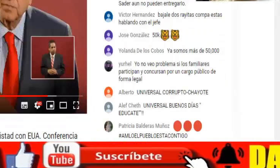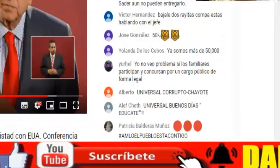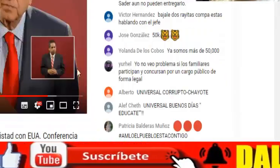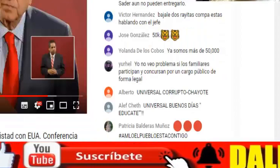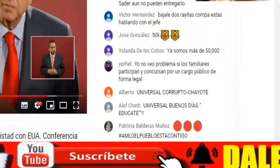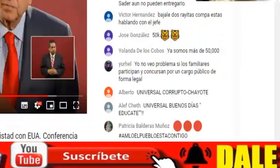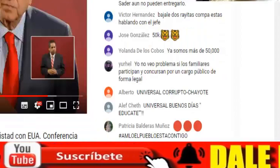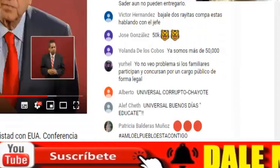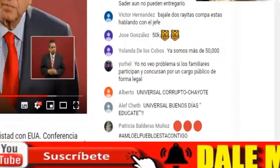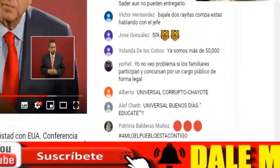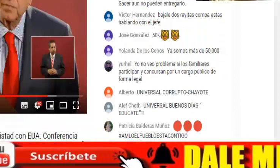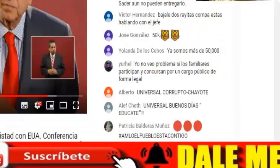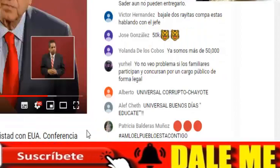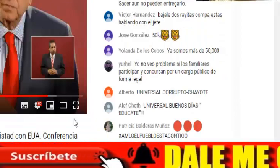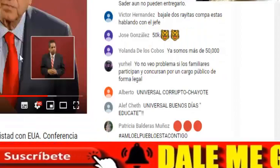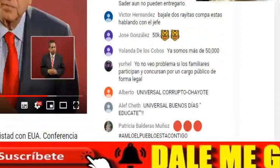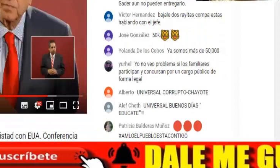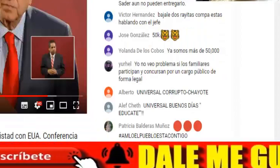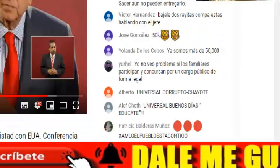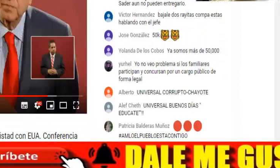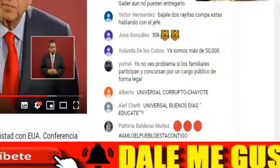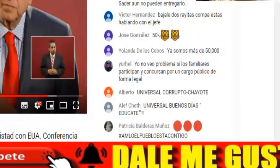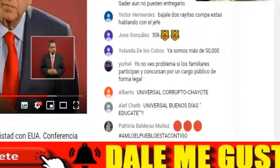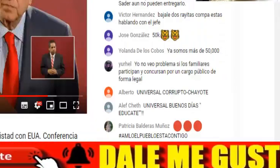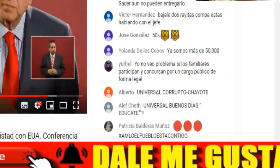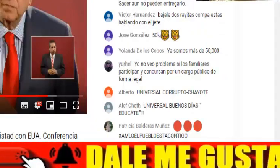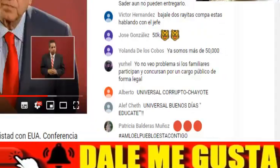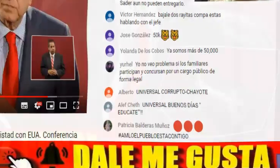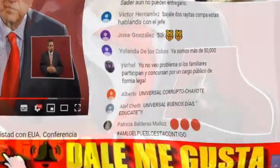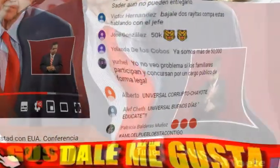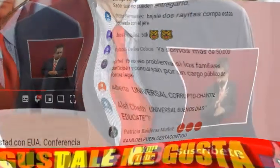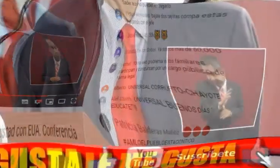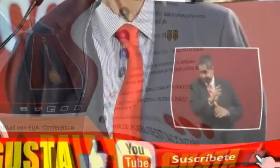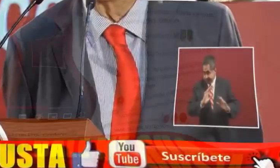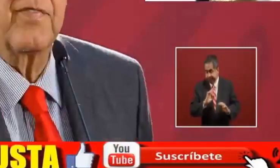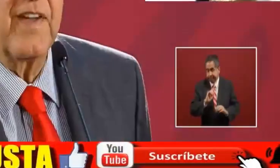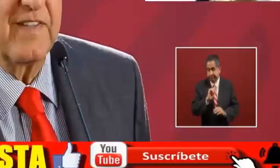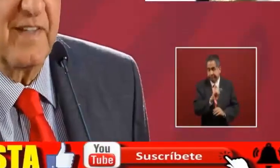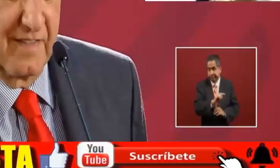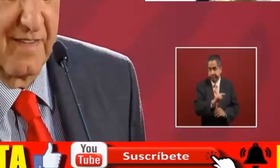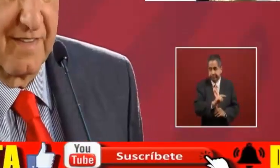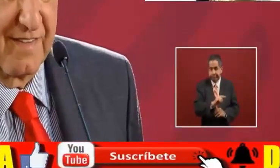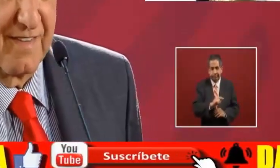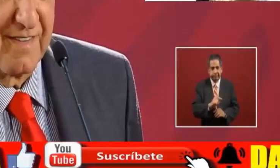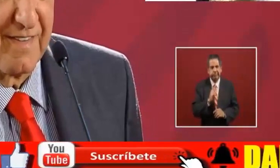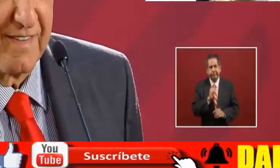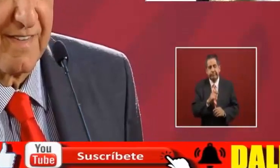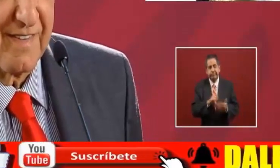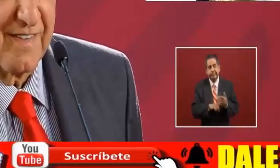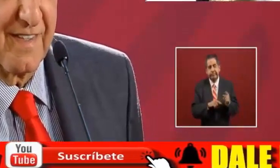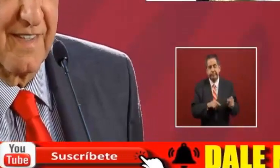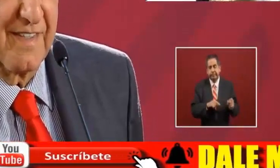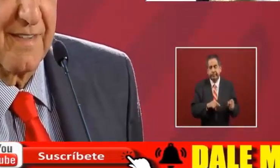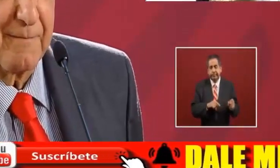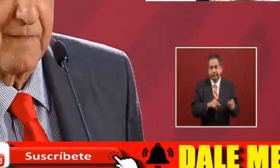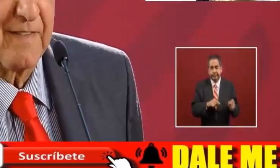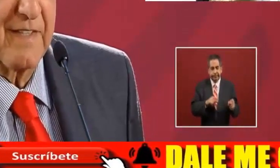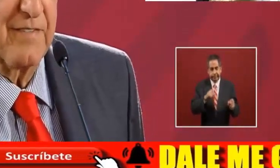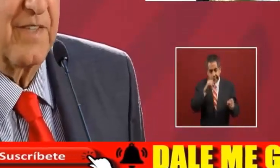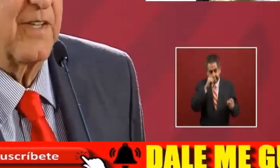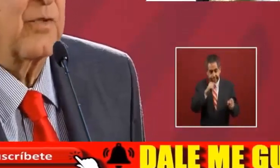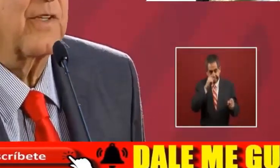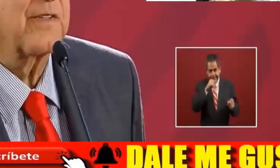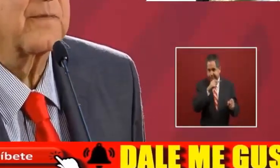el presidente de la República acerca de este tema. Vamos a escuchar con atención. La falla que tienen